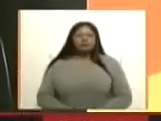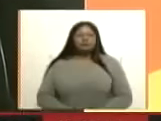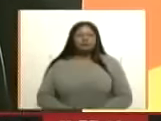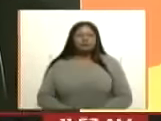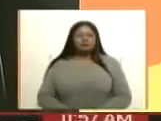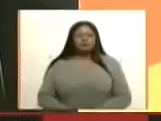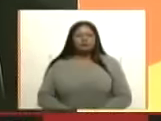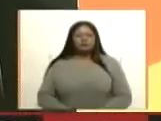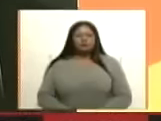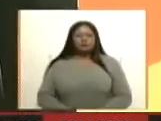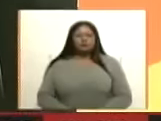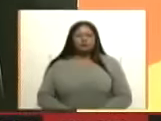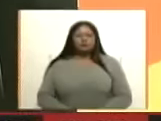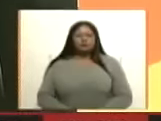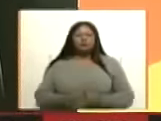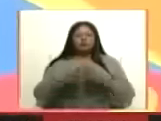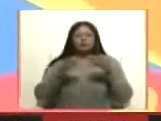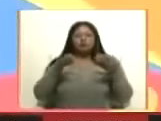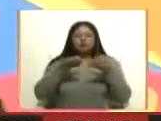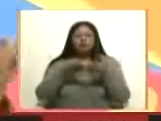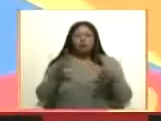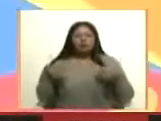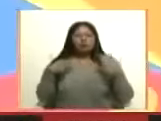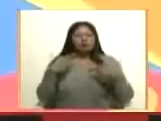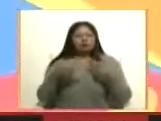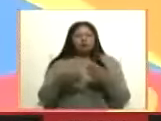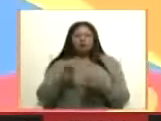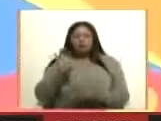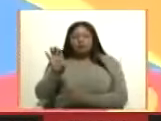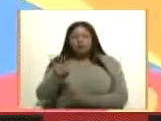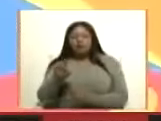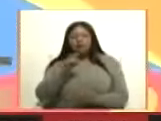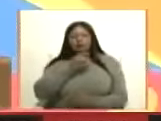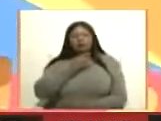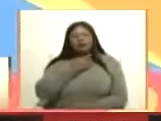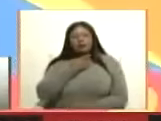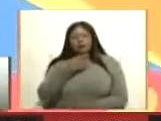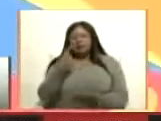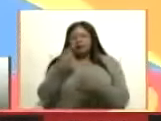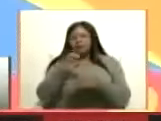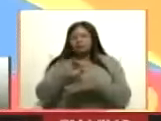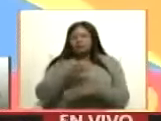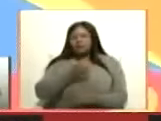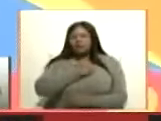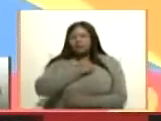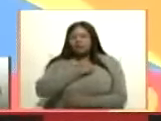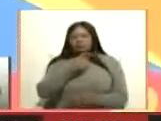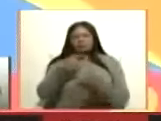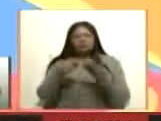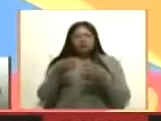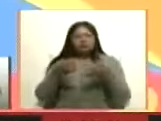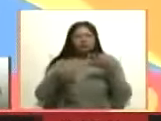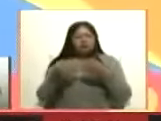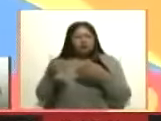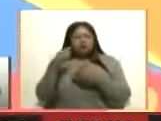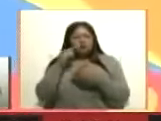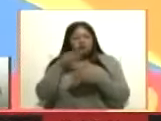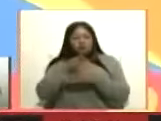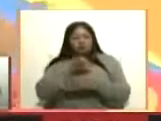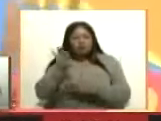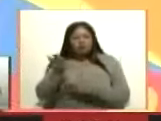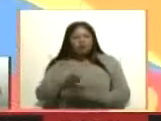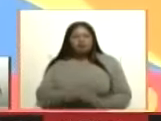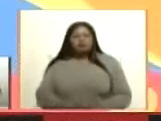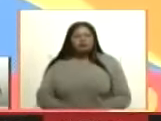sectores religiosos del país a todas las religiones Cristian evangélica católicos musulmanes judíos que habitan en el país